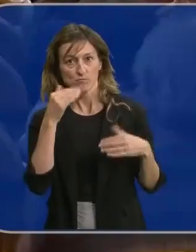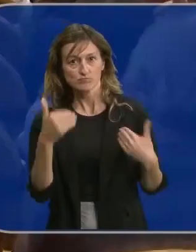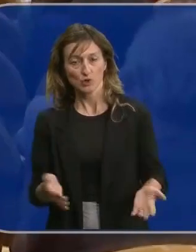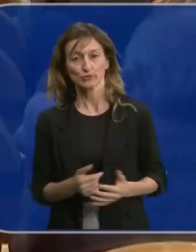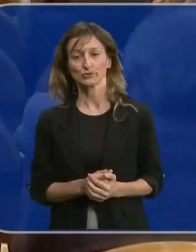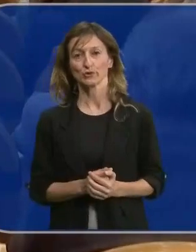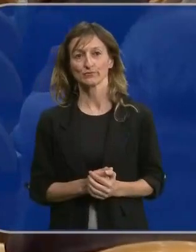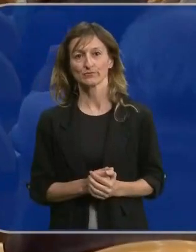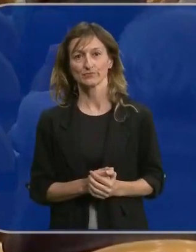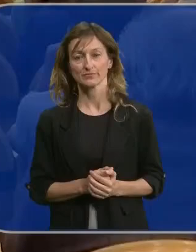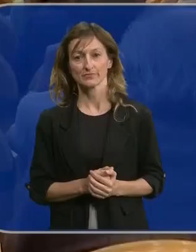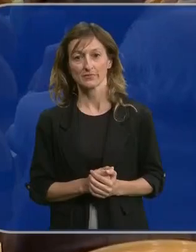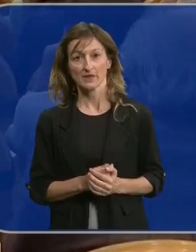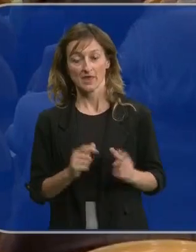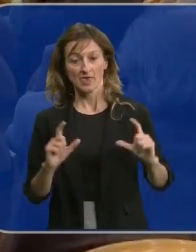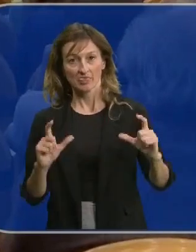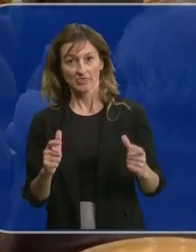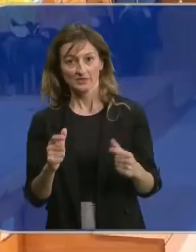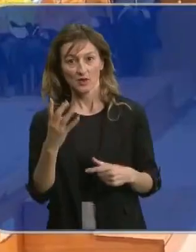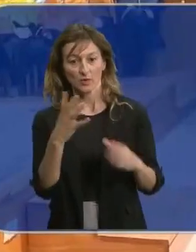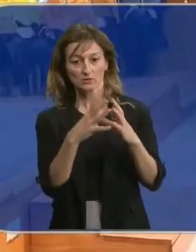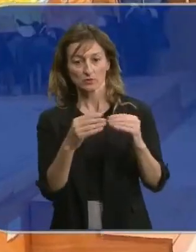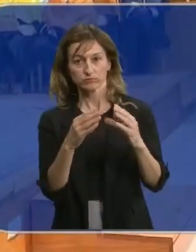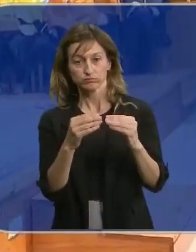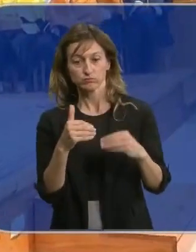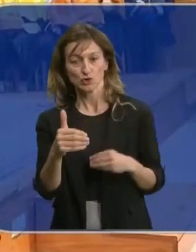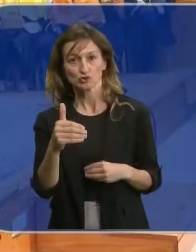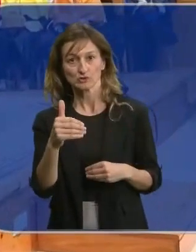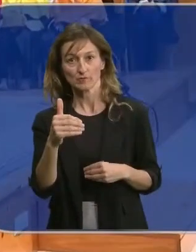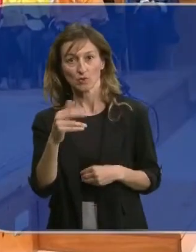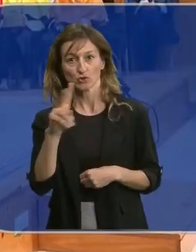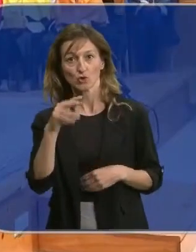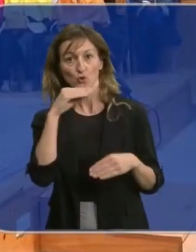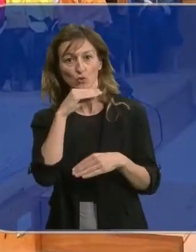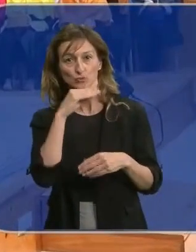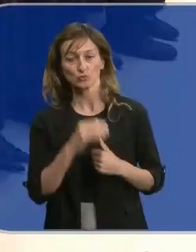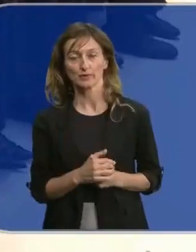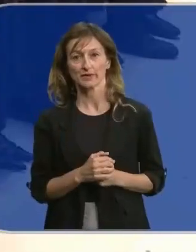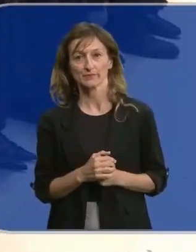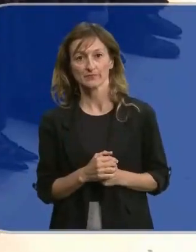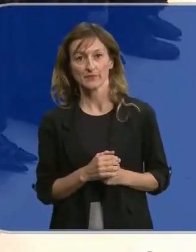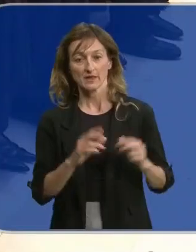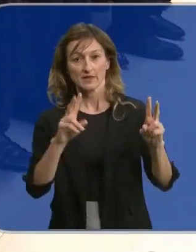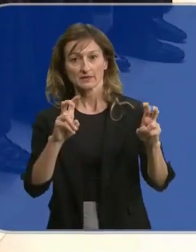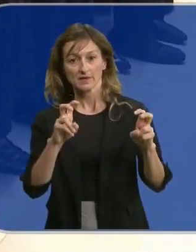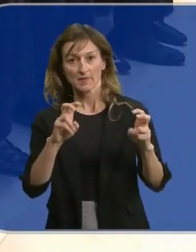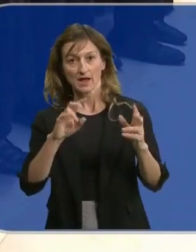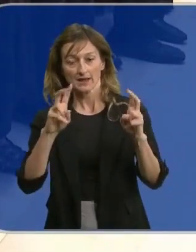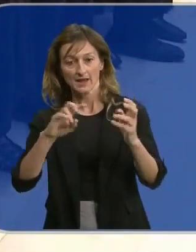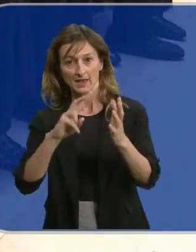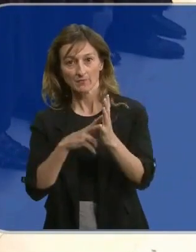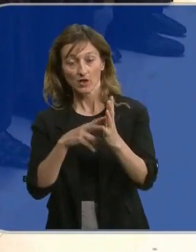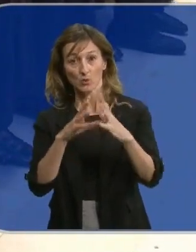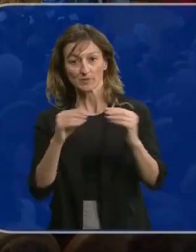antes de primeras a las cuatro universidades públicas el próximo 2 de octubre para ver este y otros temas como la nueva ley de